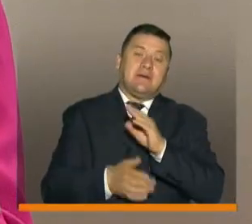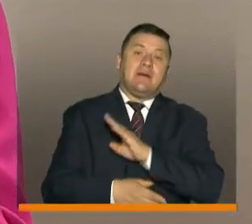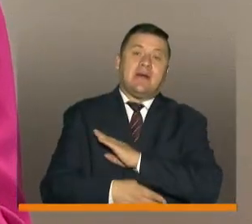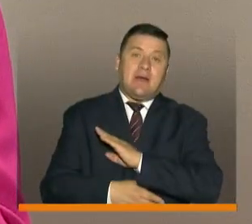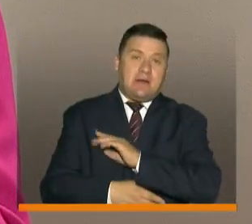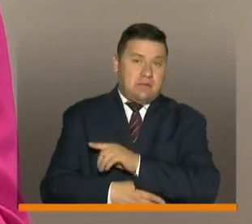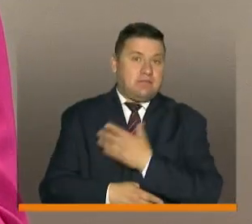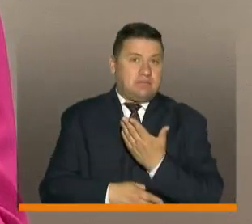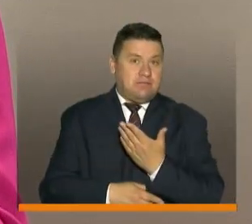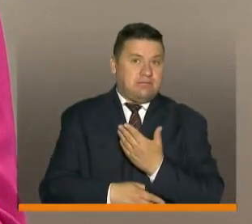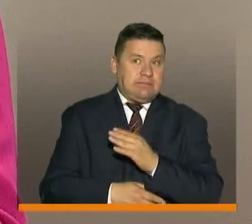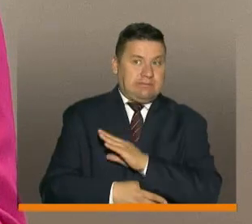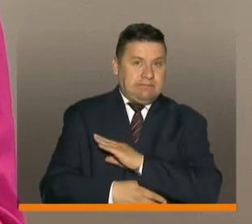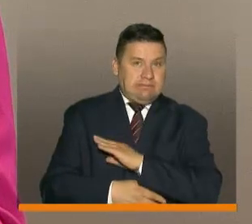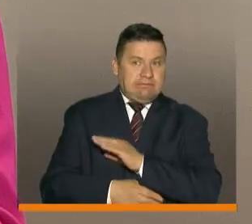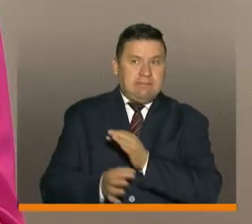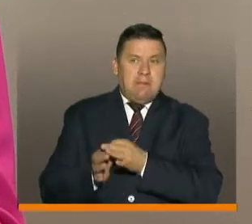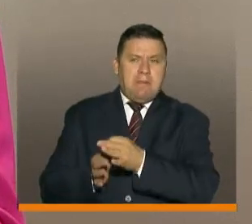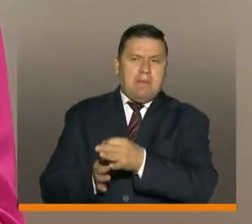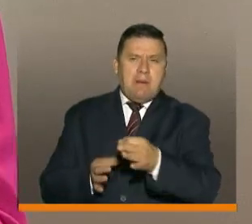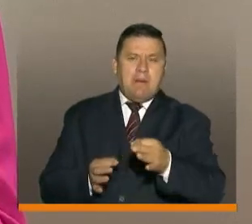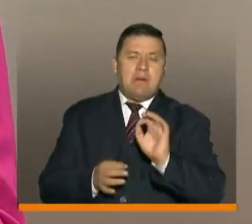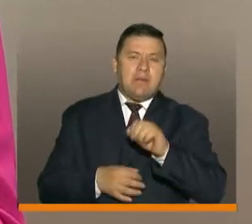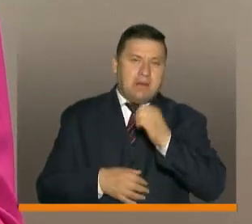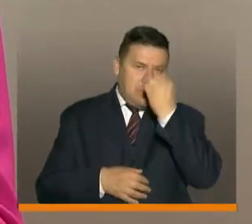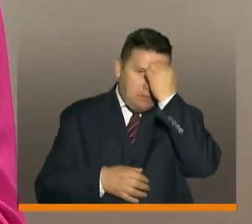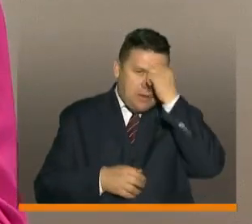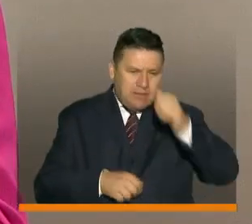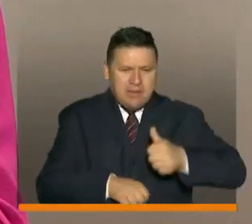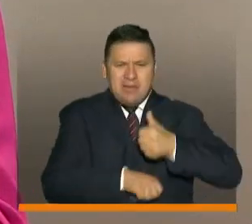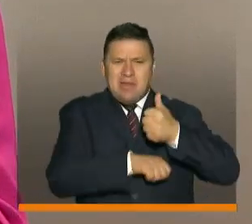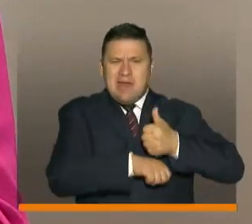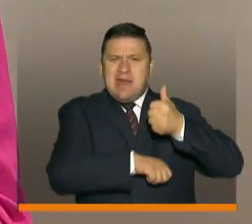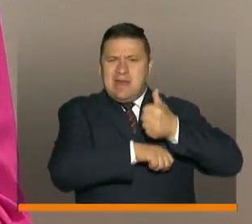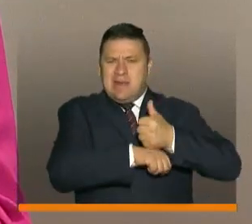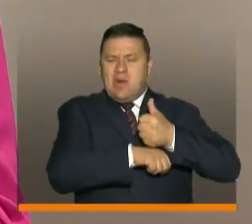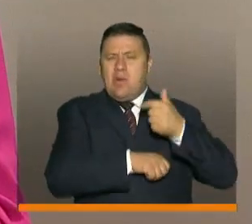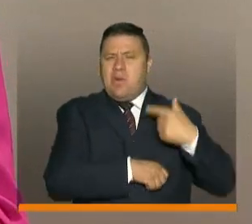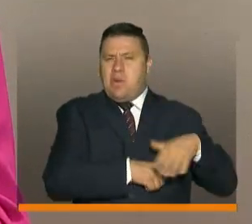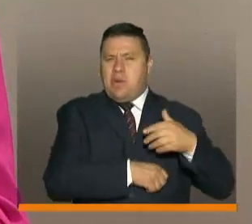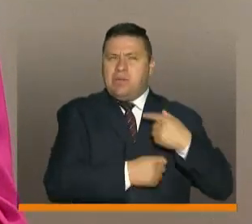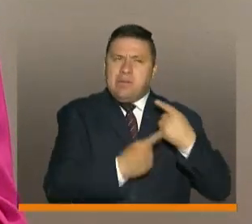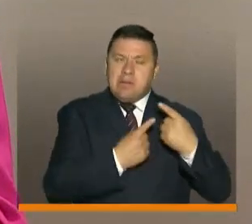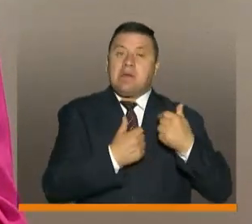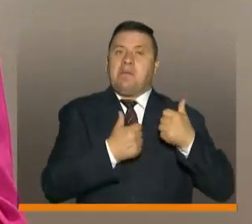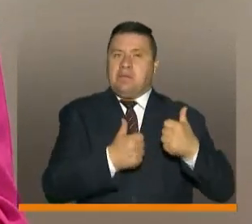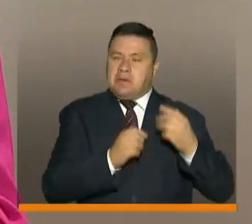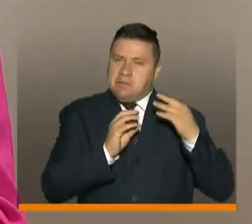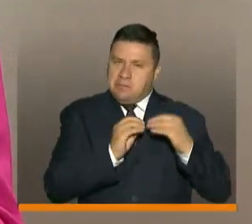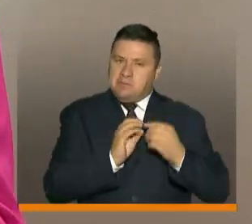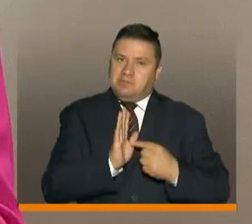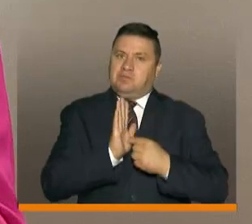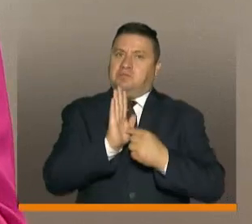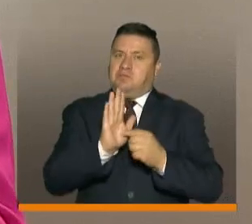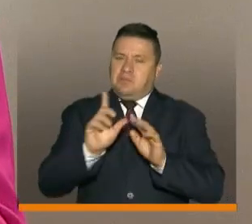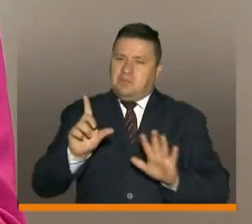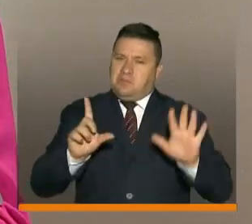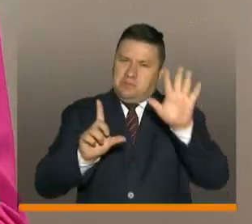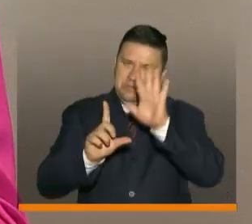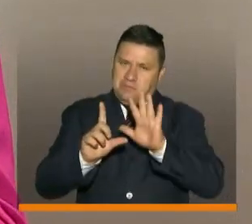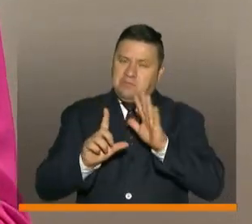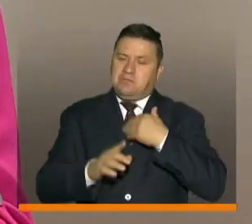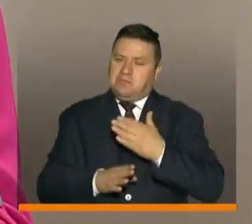alcaldes, como vamos a ver ahora, de distintos municipios, maestros y directivos que hacen posible lo que en primera instancia les vamos a presentar en un video y